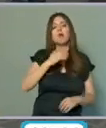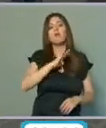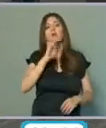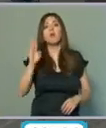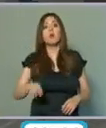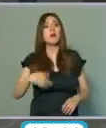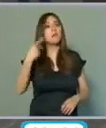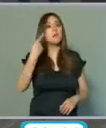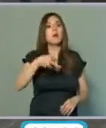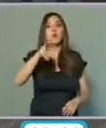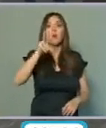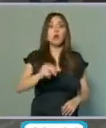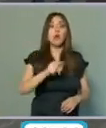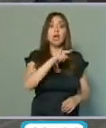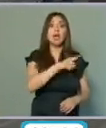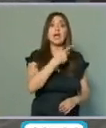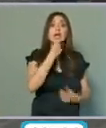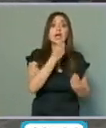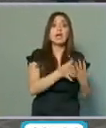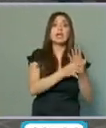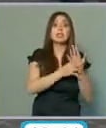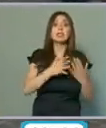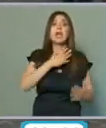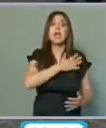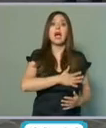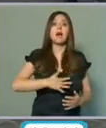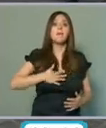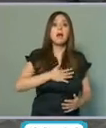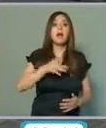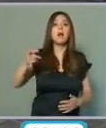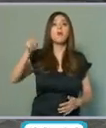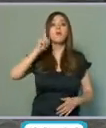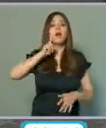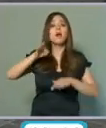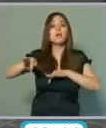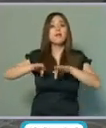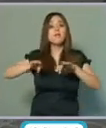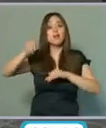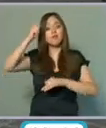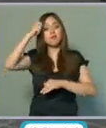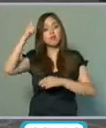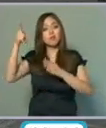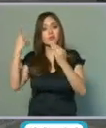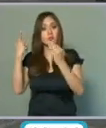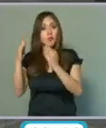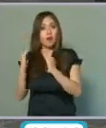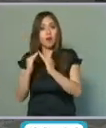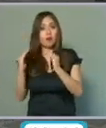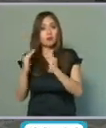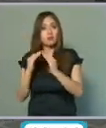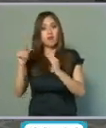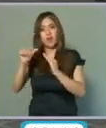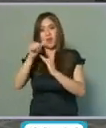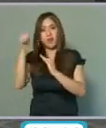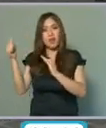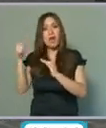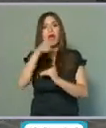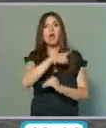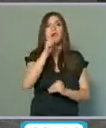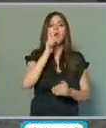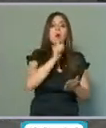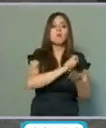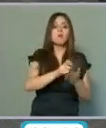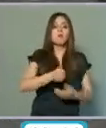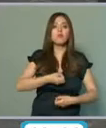tenía otra amante, que era una empleada doméstica a la cual también le escribía poemas de amor. Y no solo